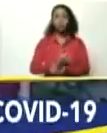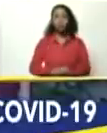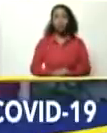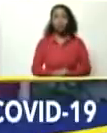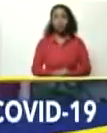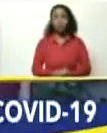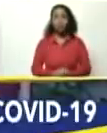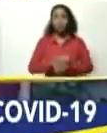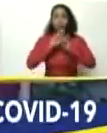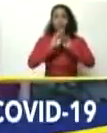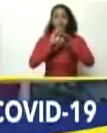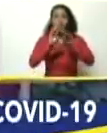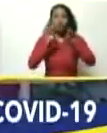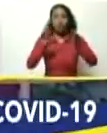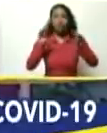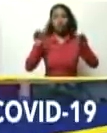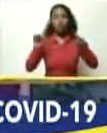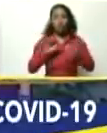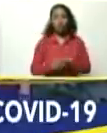un llamado.